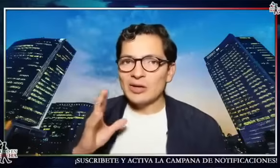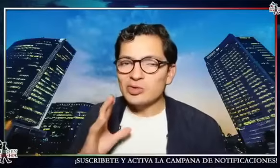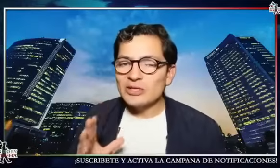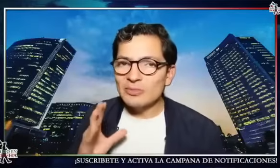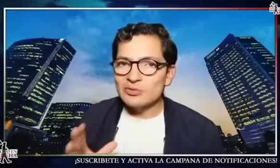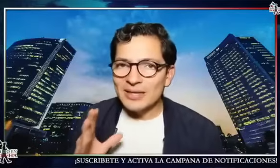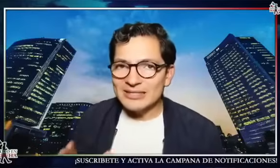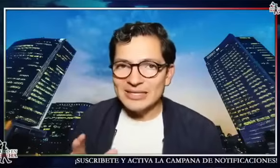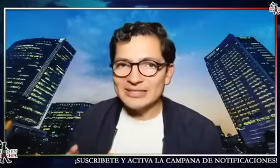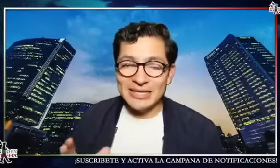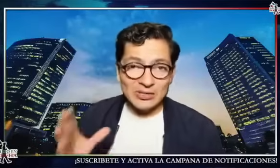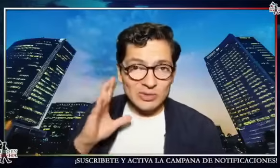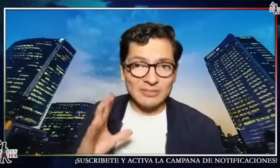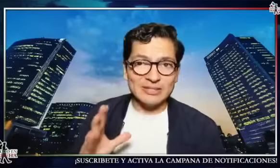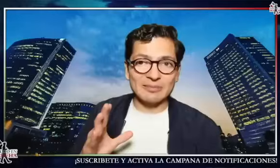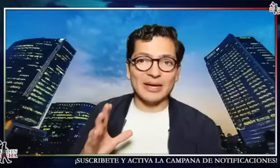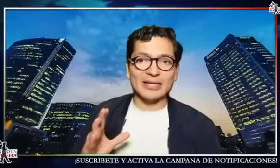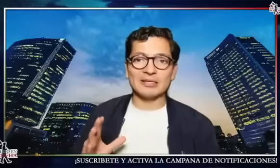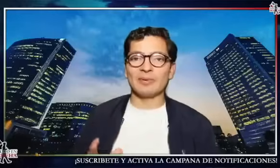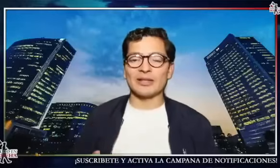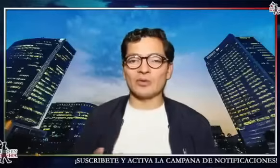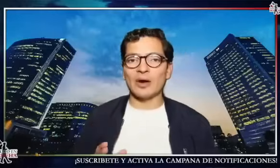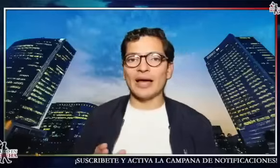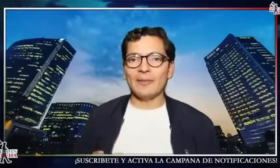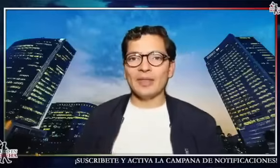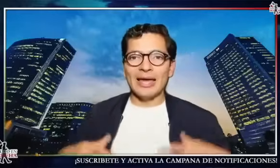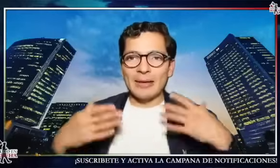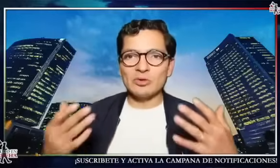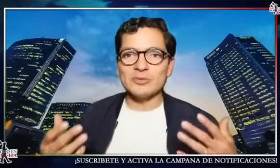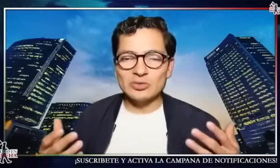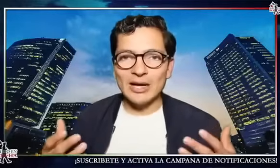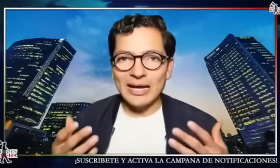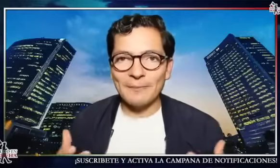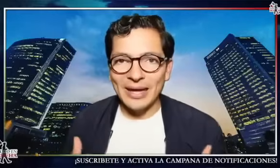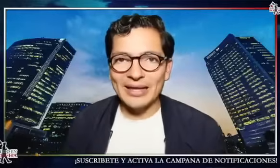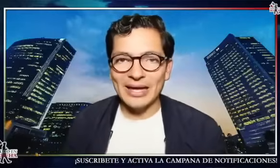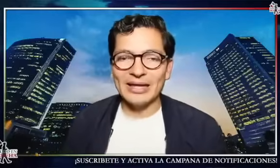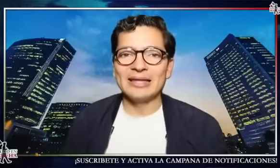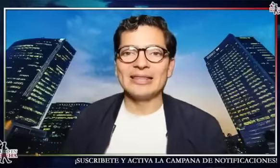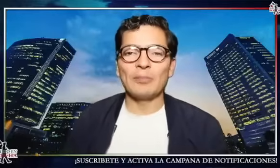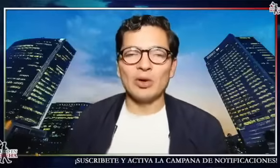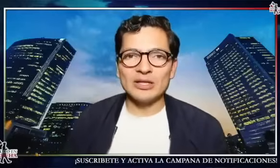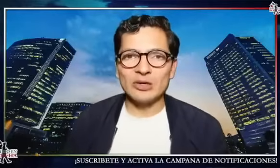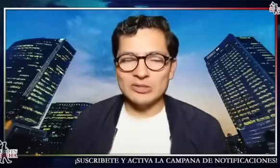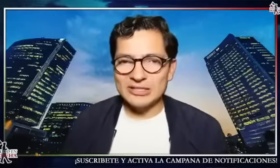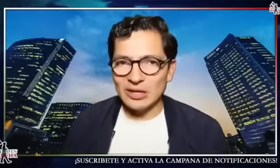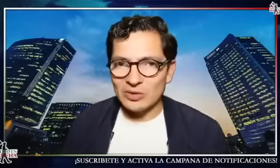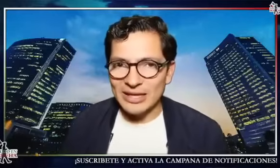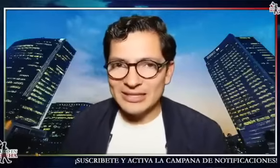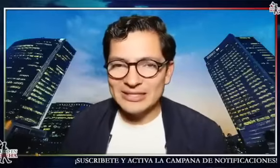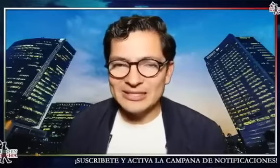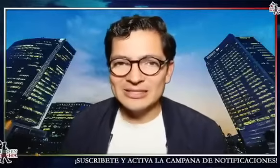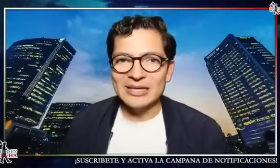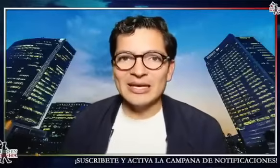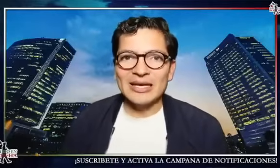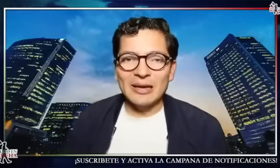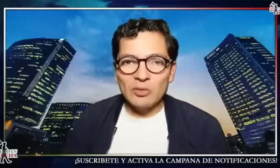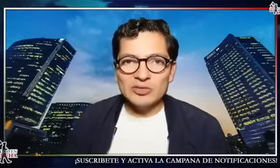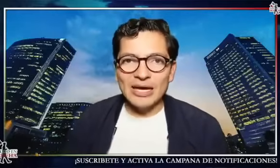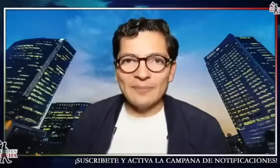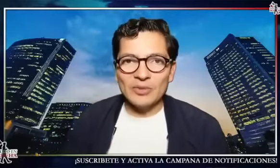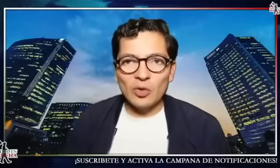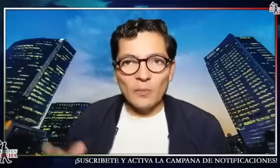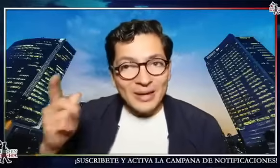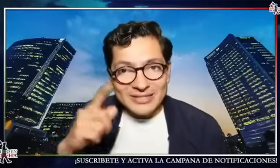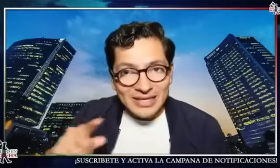en los últimos meses en las últimas semanas en particular hemos visto una campaña de políticos estadounidenses